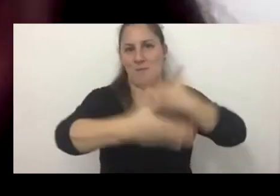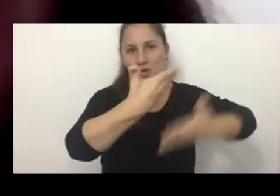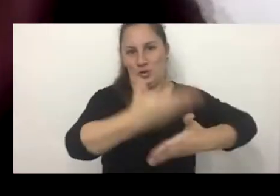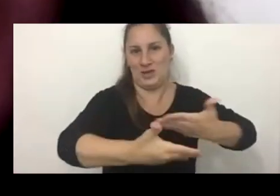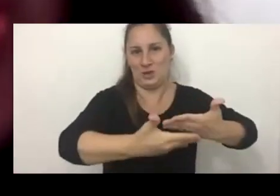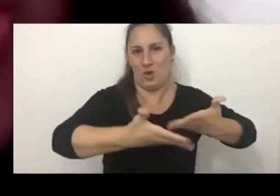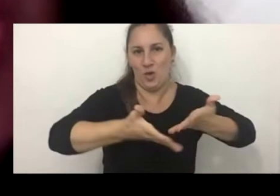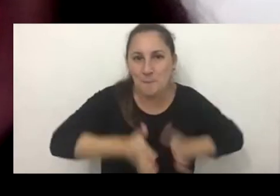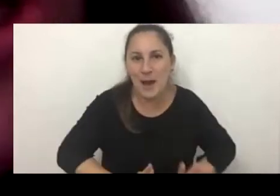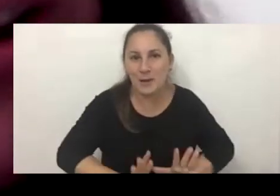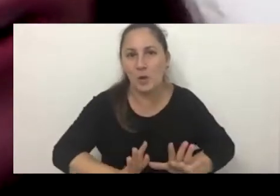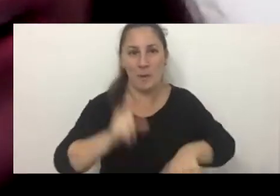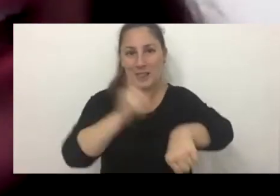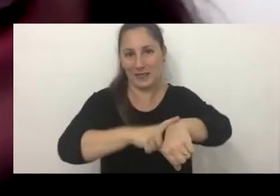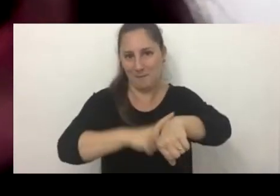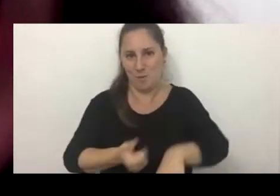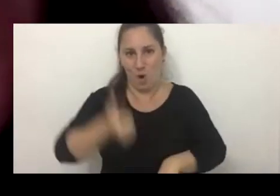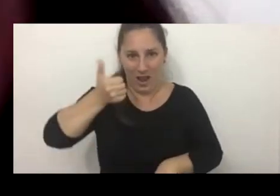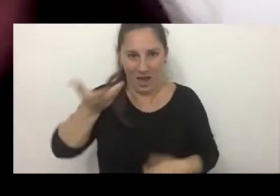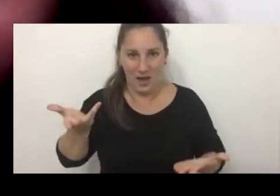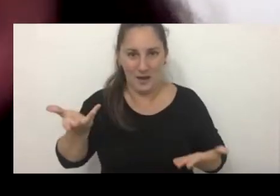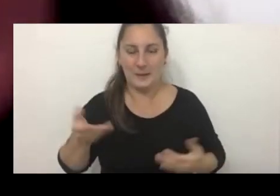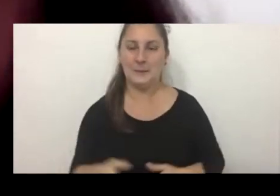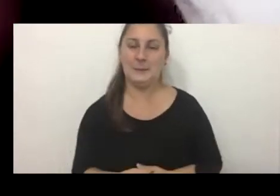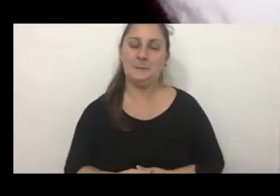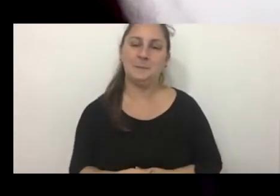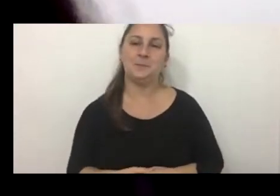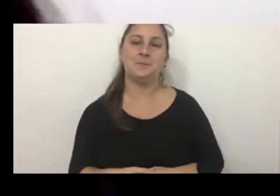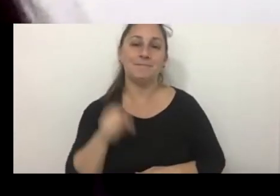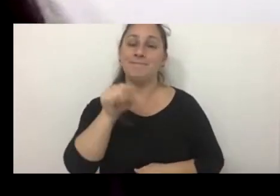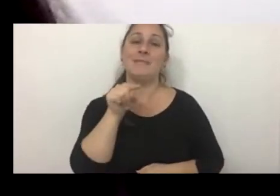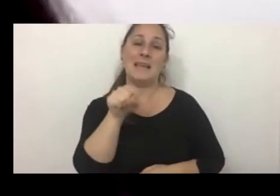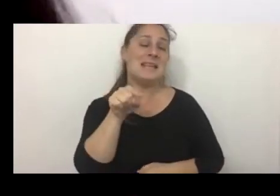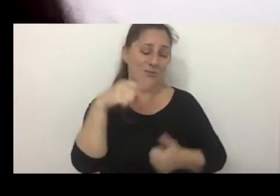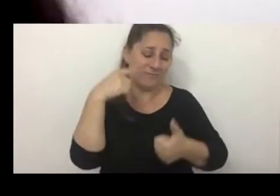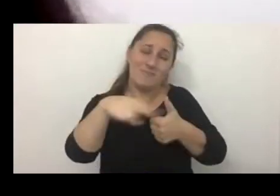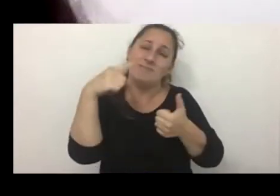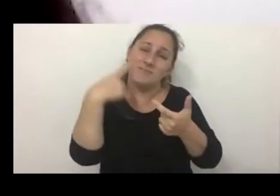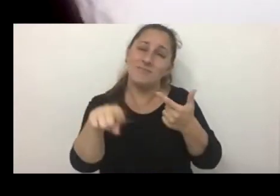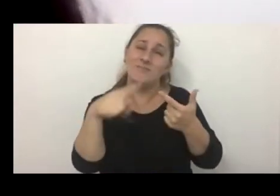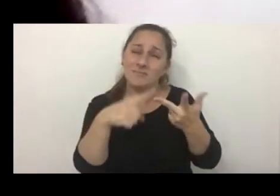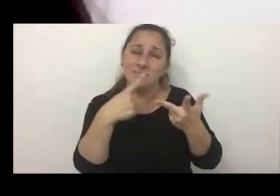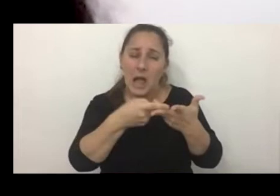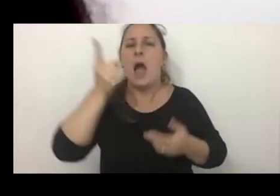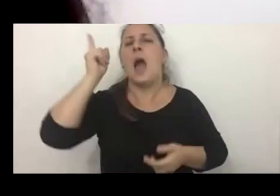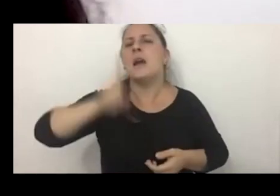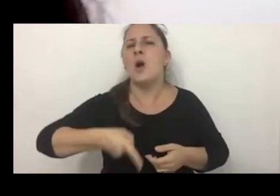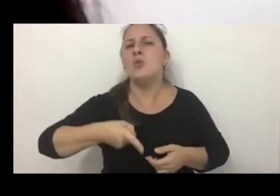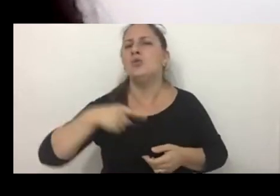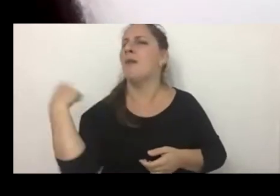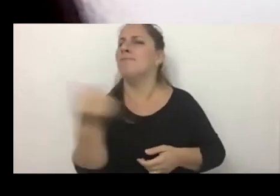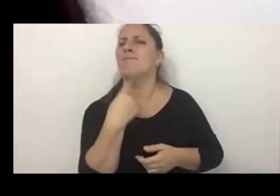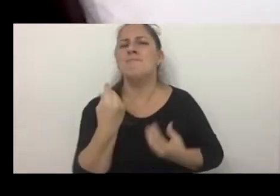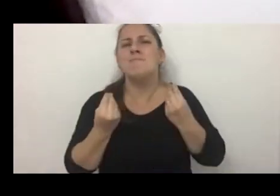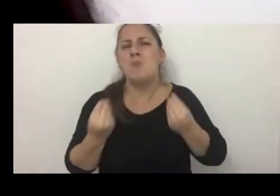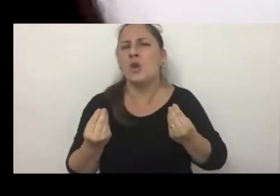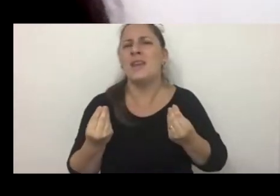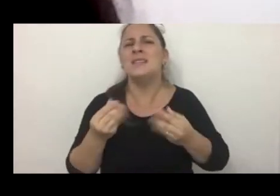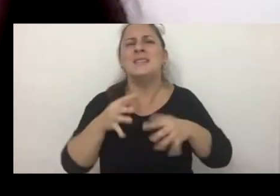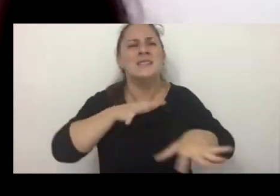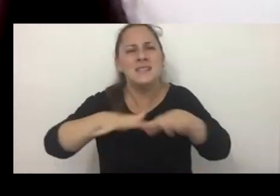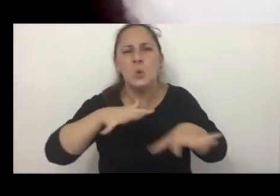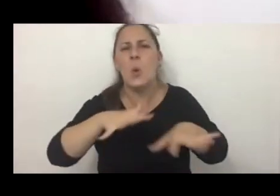necesito que esta mujer para rápido porque necesito desocupar la sala de parto porque atrás viene otra. Y se me llena la sala de embarazadas, con